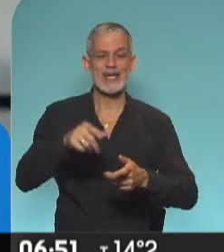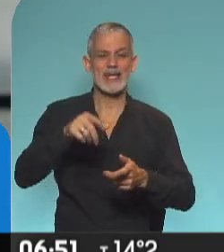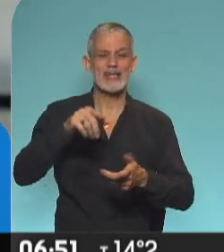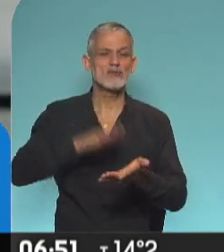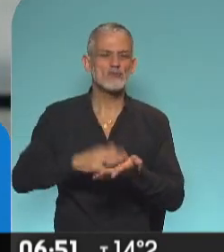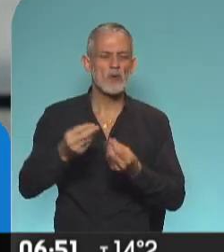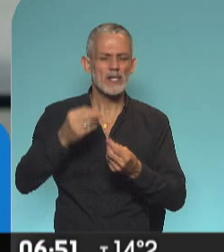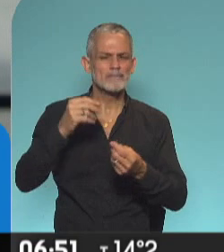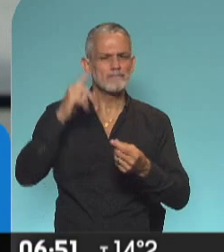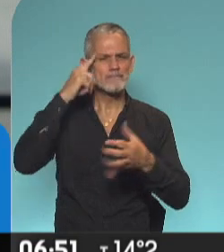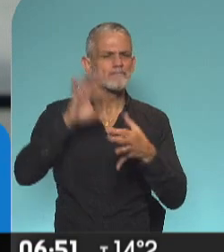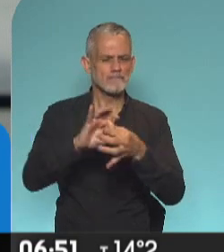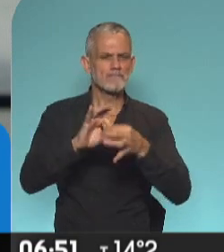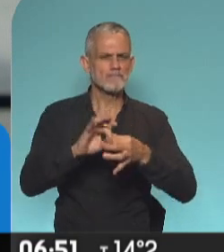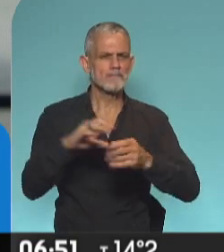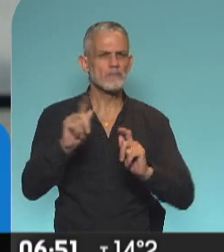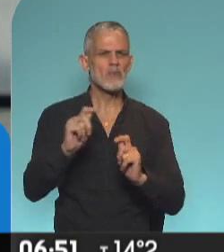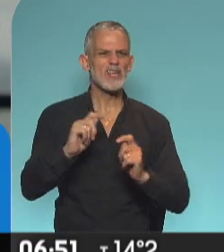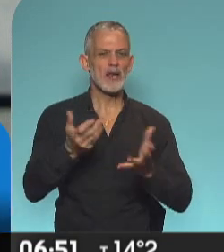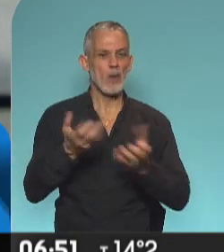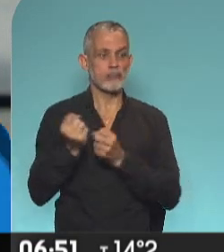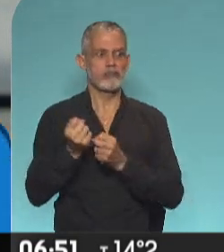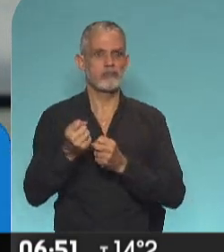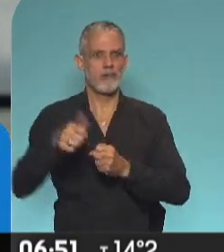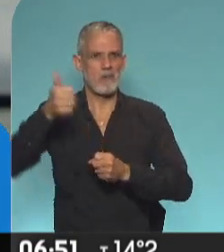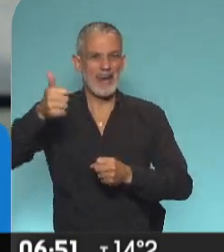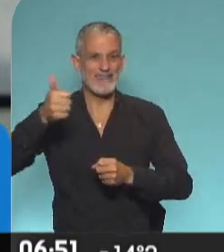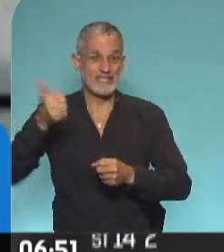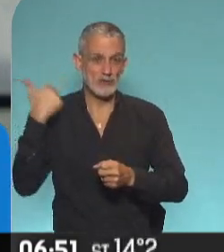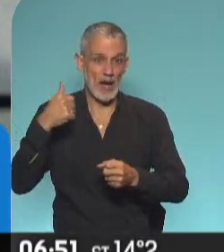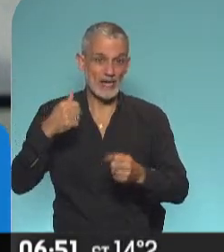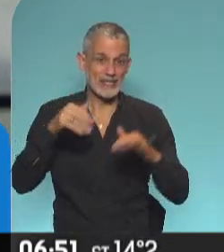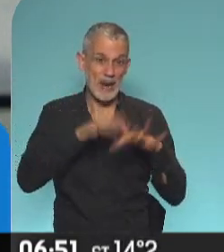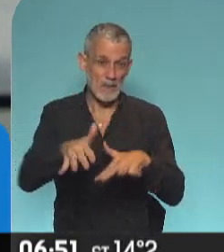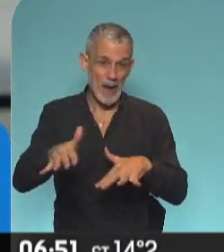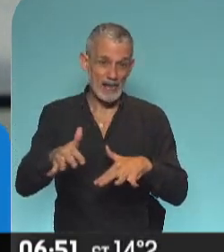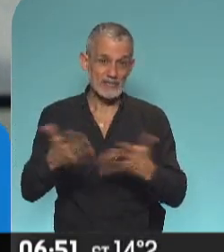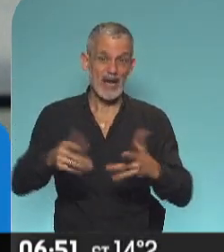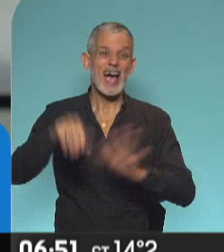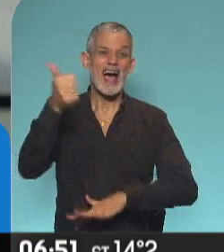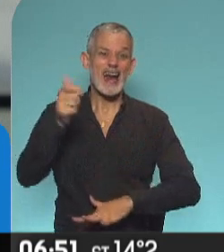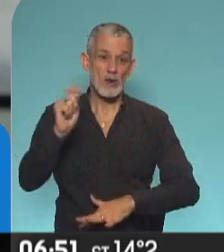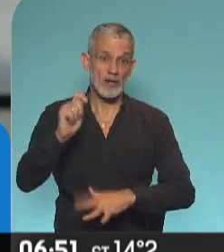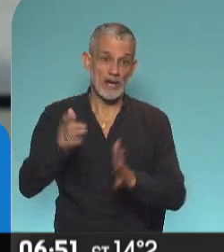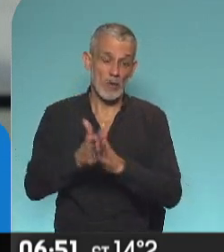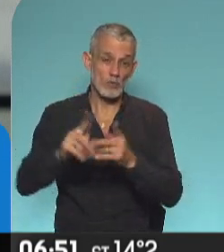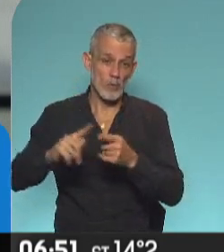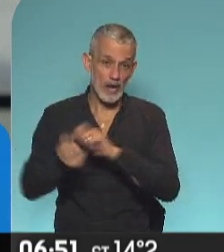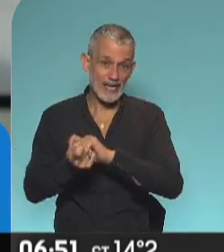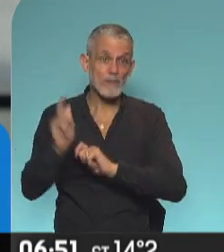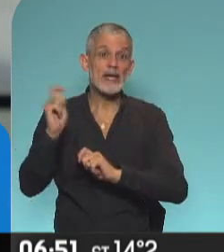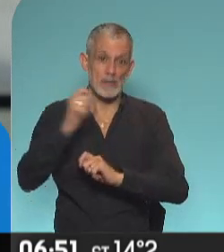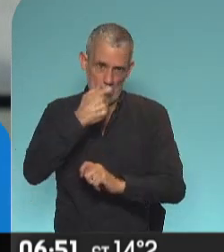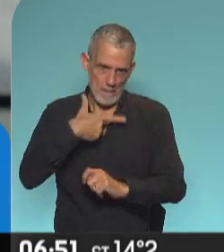con esta idea de quién capitaliza la marcha opositora. En principio ayer se podría decir el gran ganador de Juntos por el Cambio fue